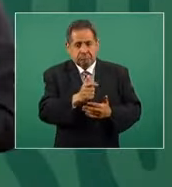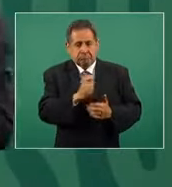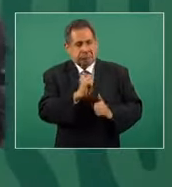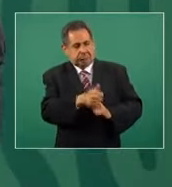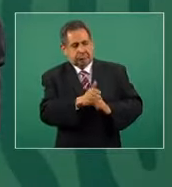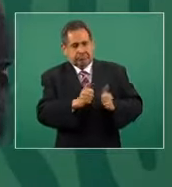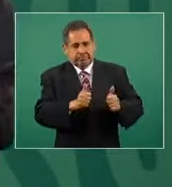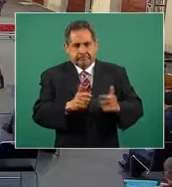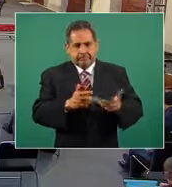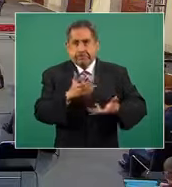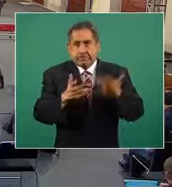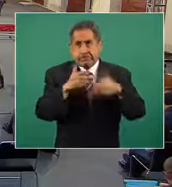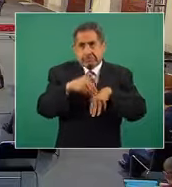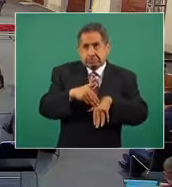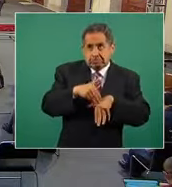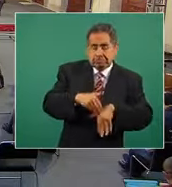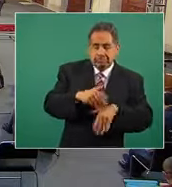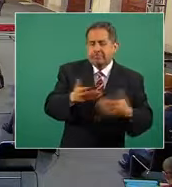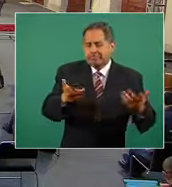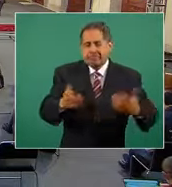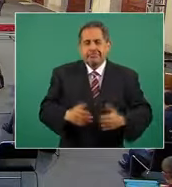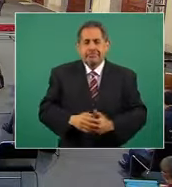si no,